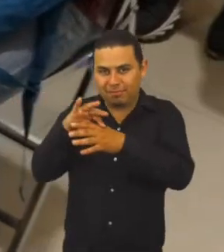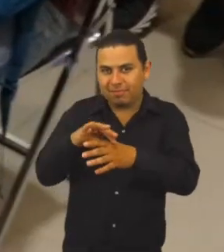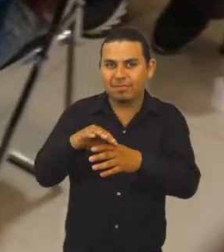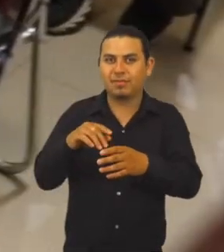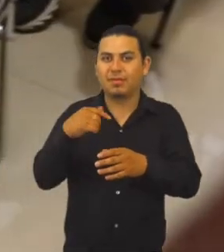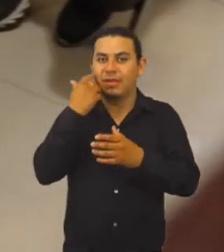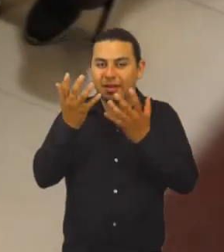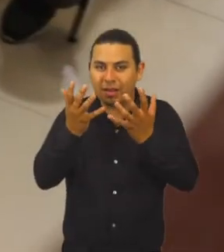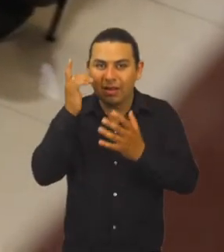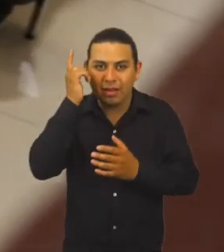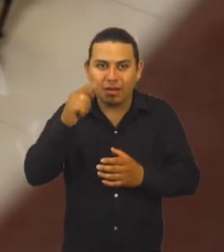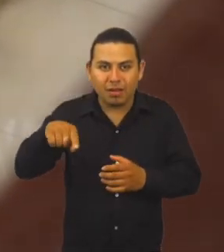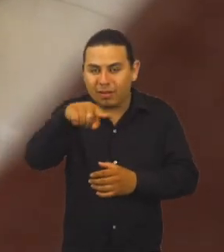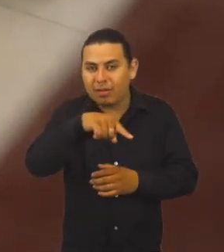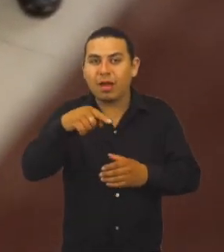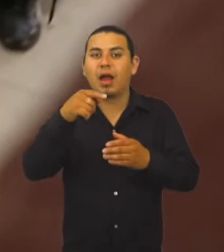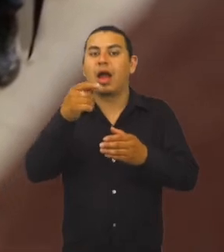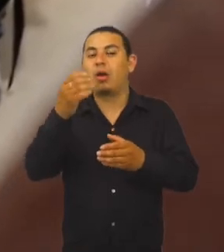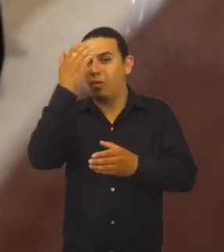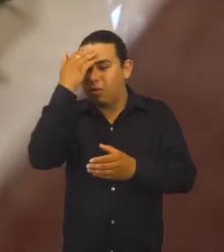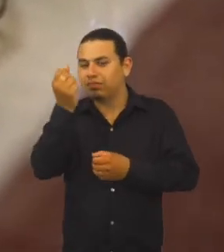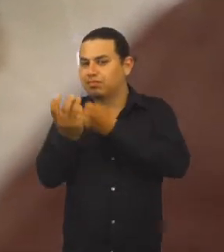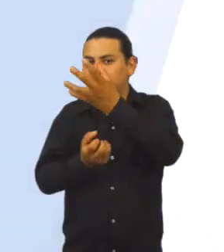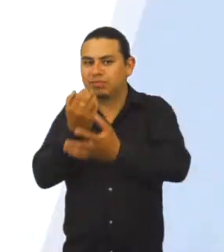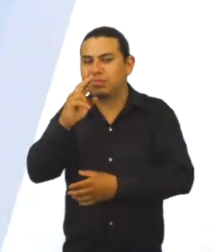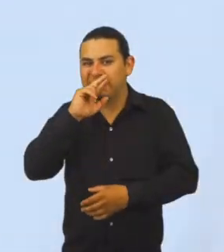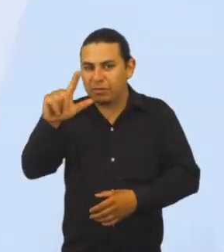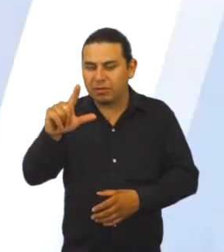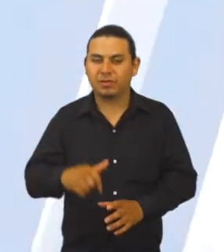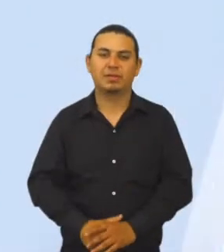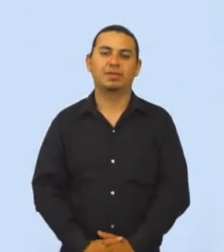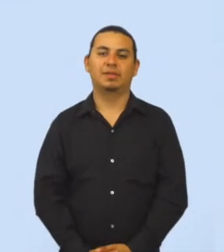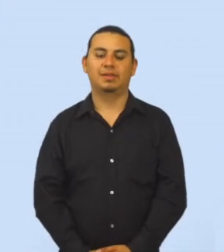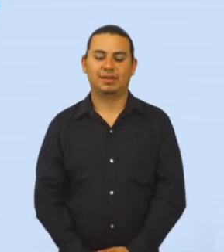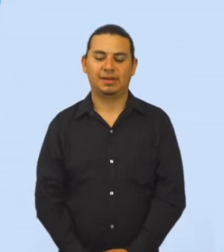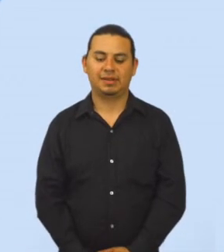opciones que yo deseo de esta universidad.